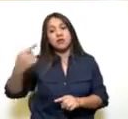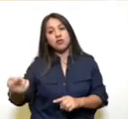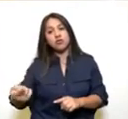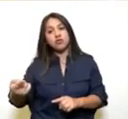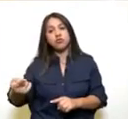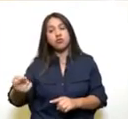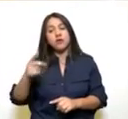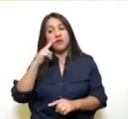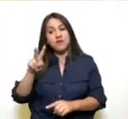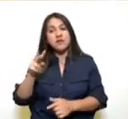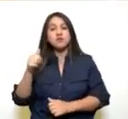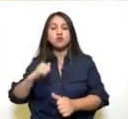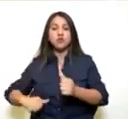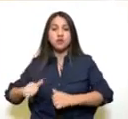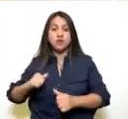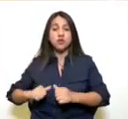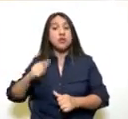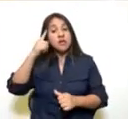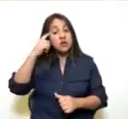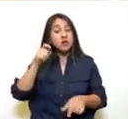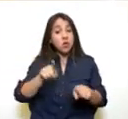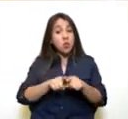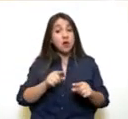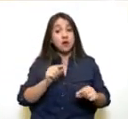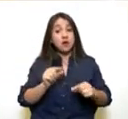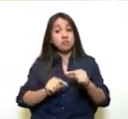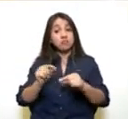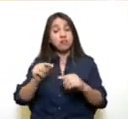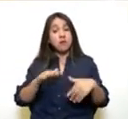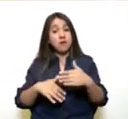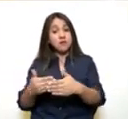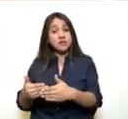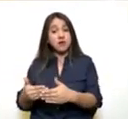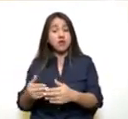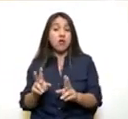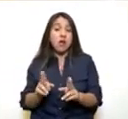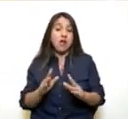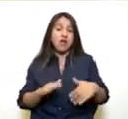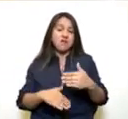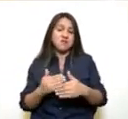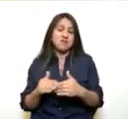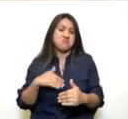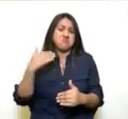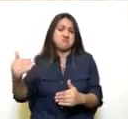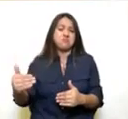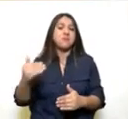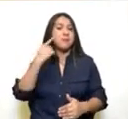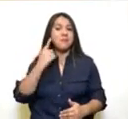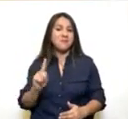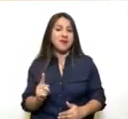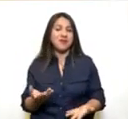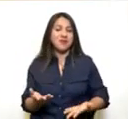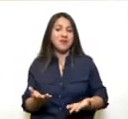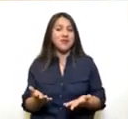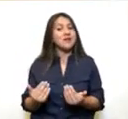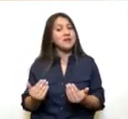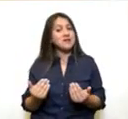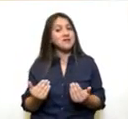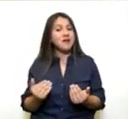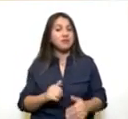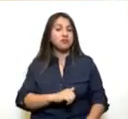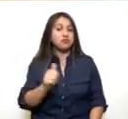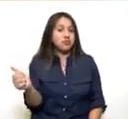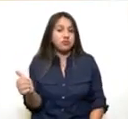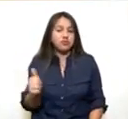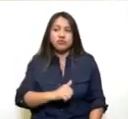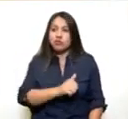creo que hemos avanzado y espero que avancemos mucho más porque creo que nos necesitamos todos